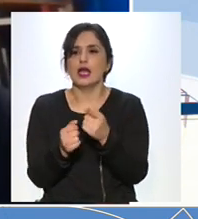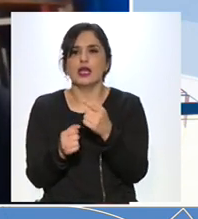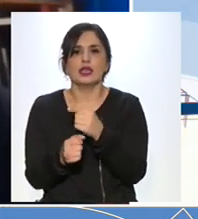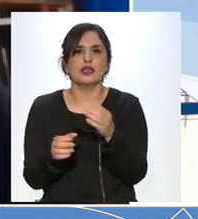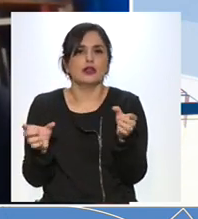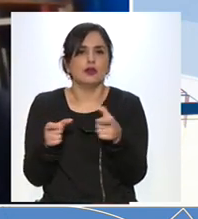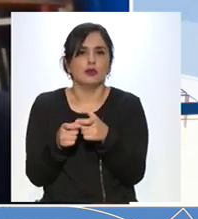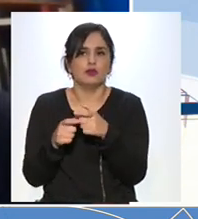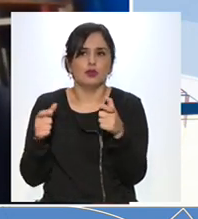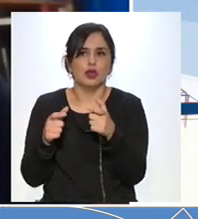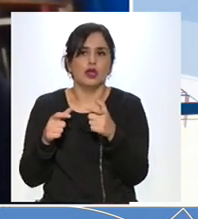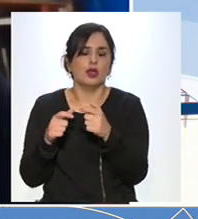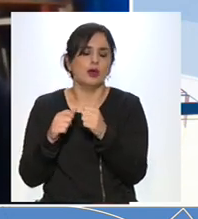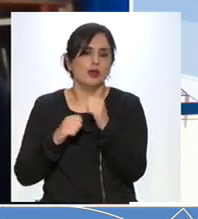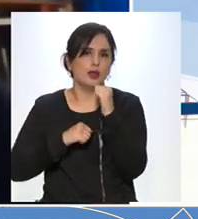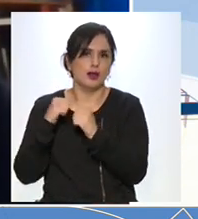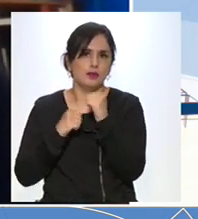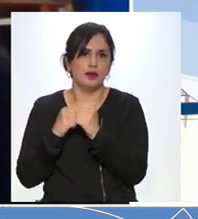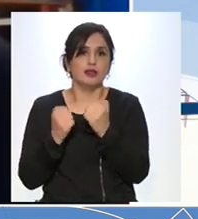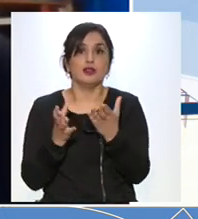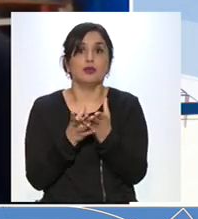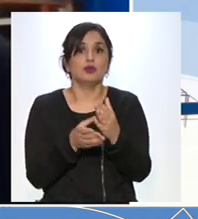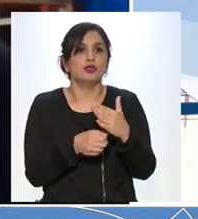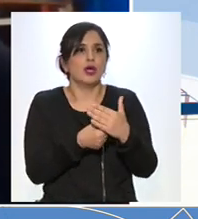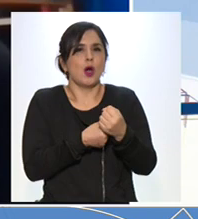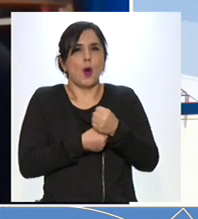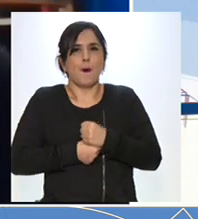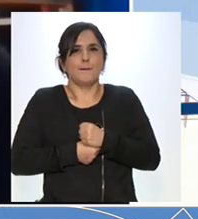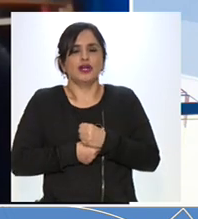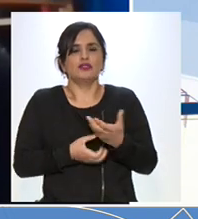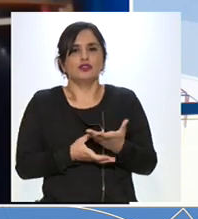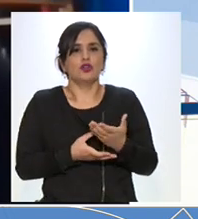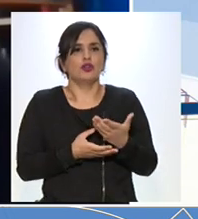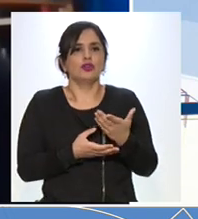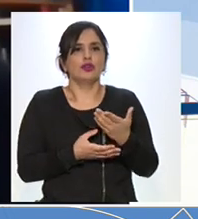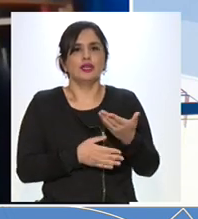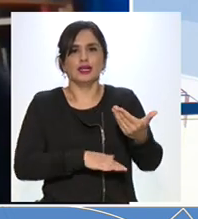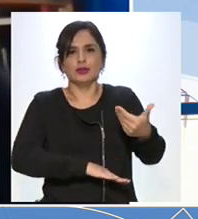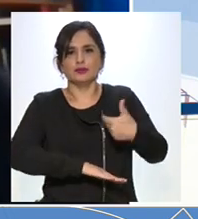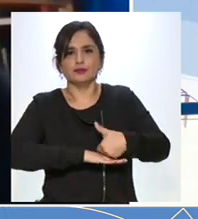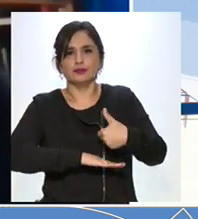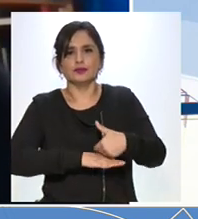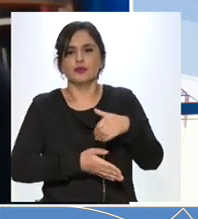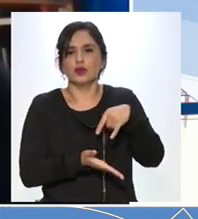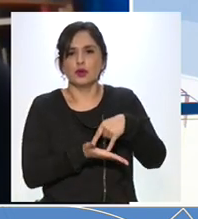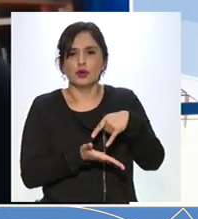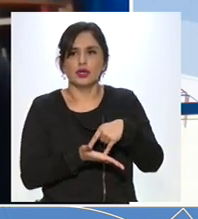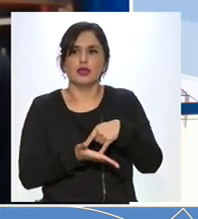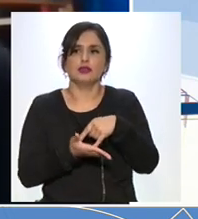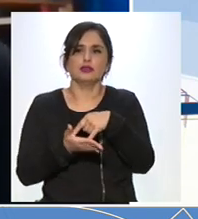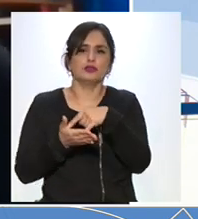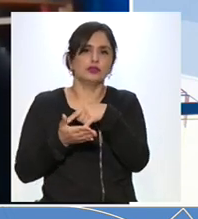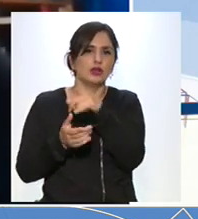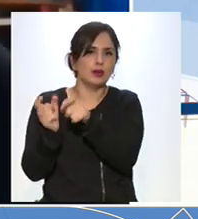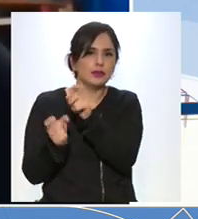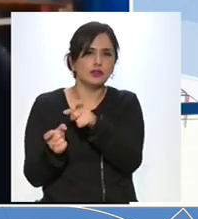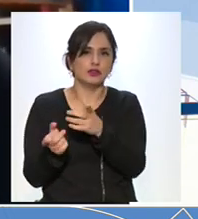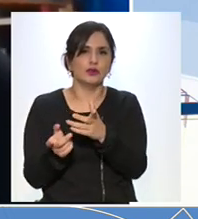del Parlamento y de mucha gente, que era necesario asumir lo que no se había hecho el año anterior. Y